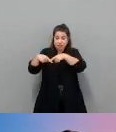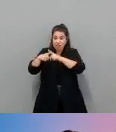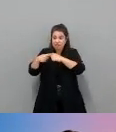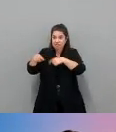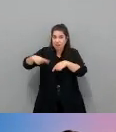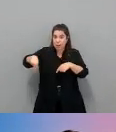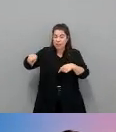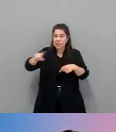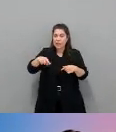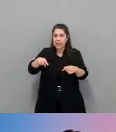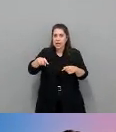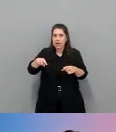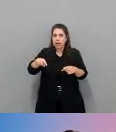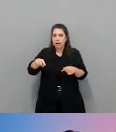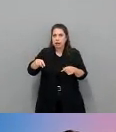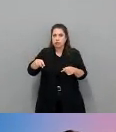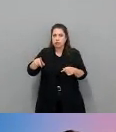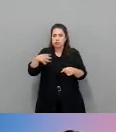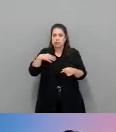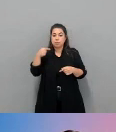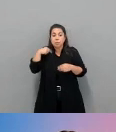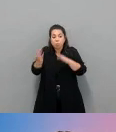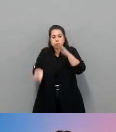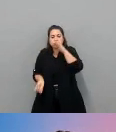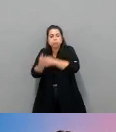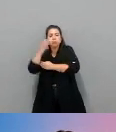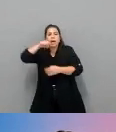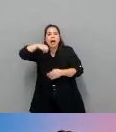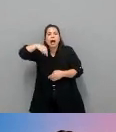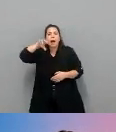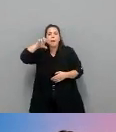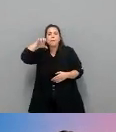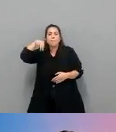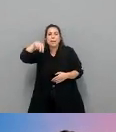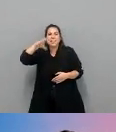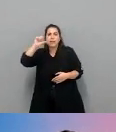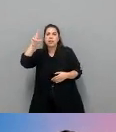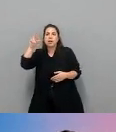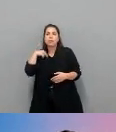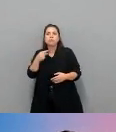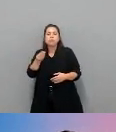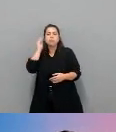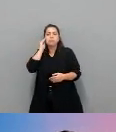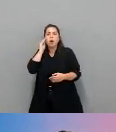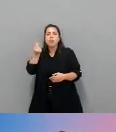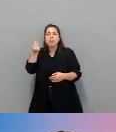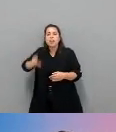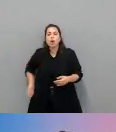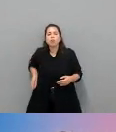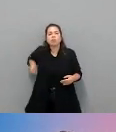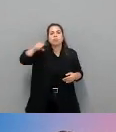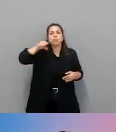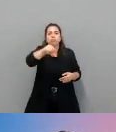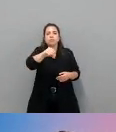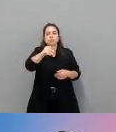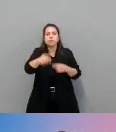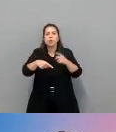iniciaron Amencer decidieron poner de su dinero, de su propio dinero, un bote